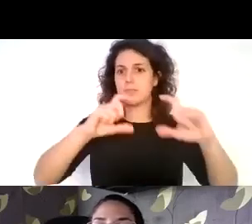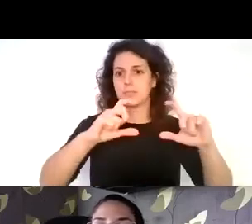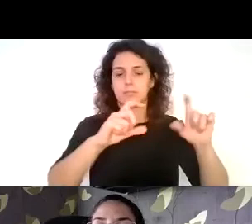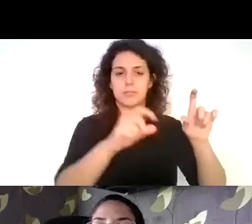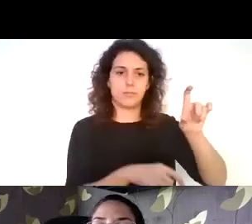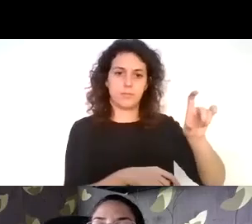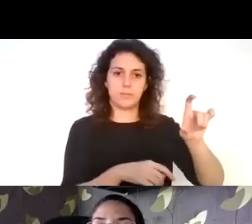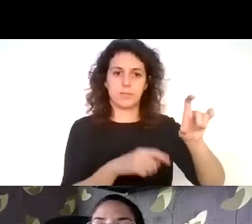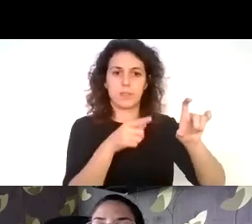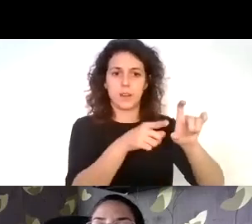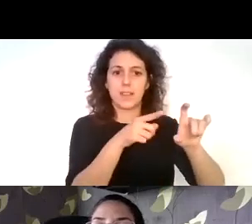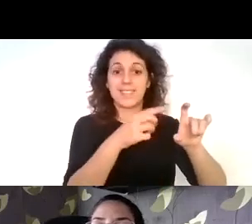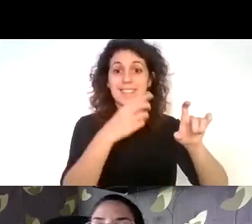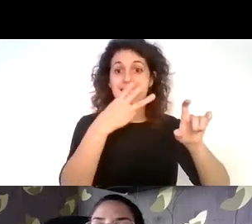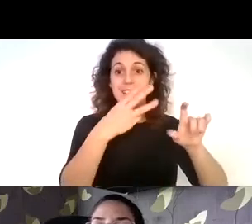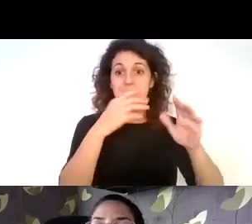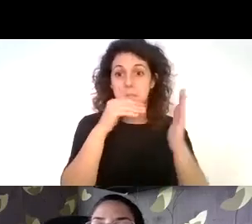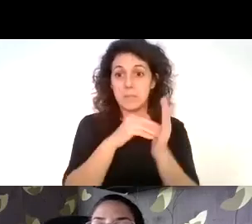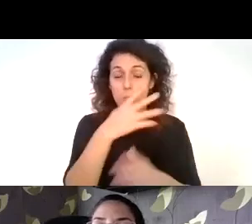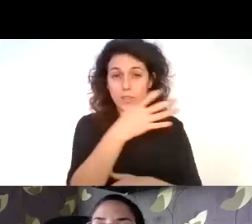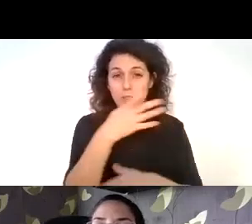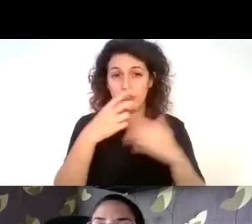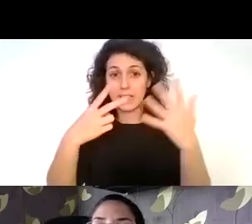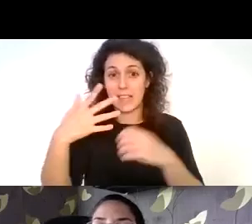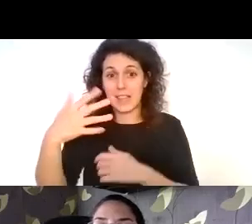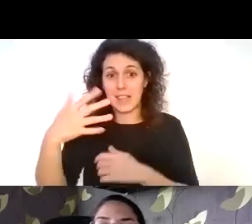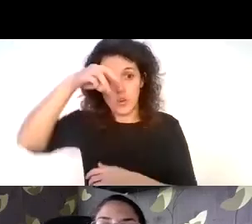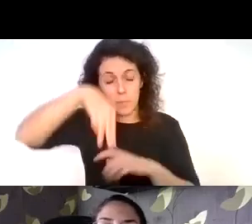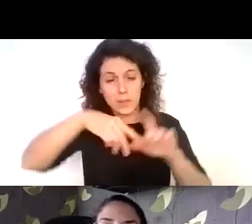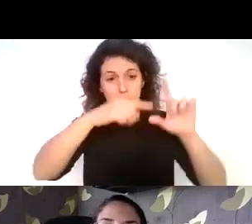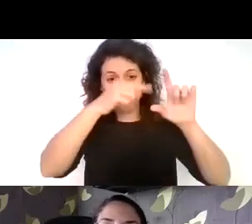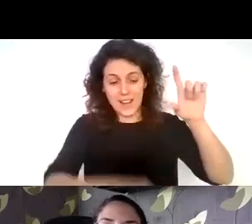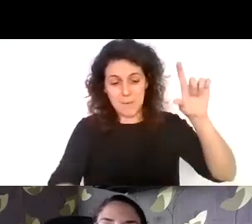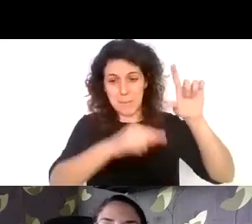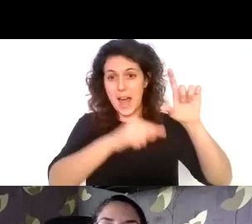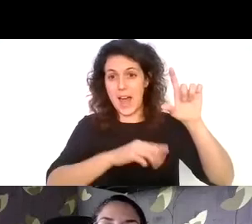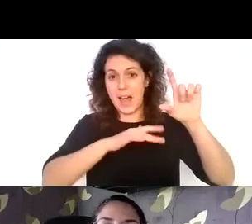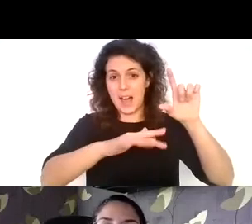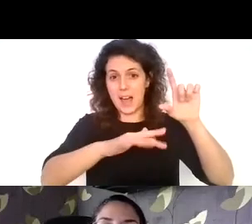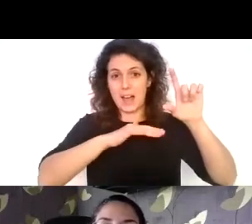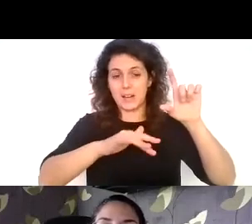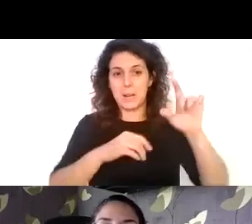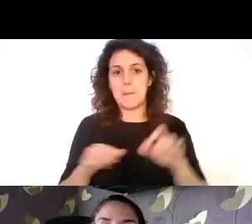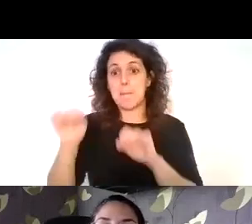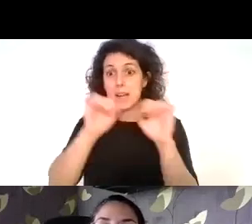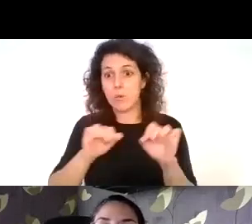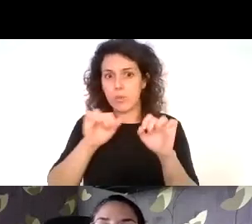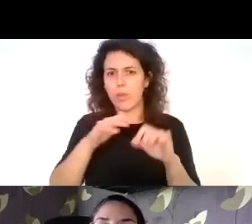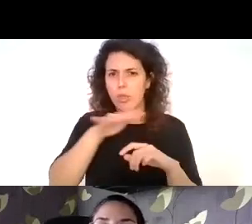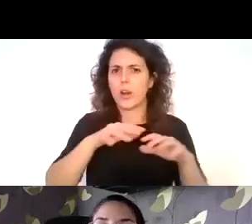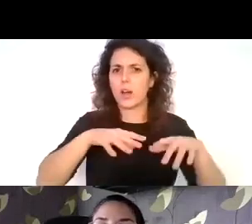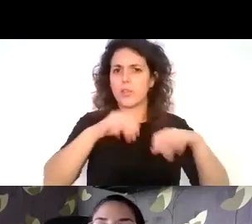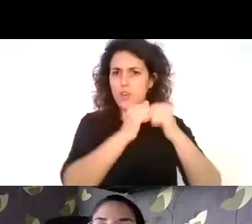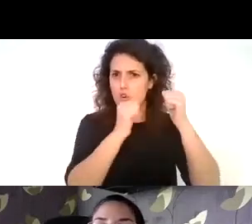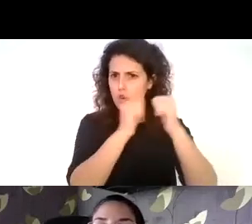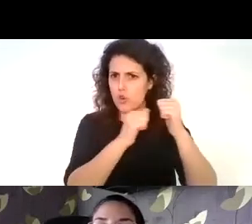Volcán Barú, 3.475 metros sobre el nivel del mar. Precaución, área rocosa. En el centro de la